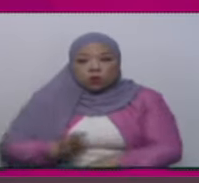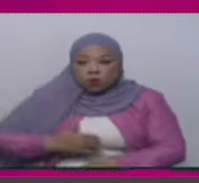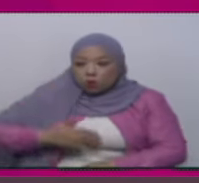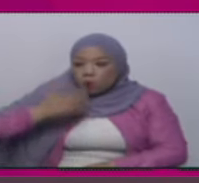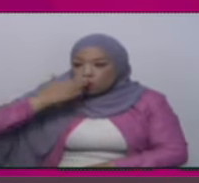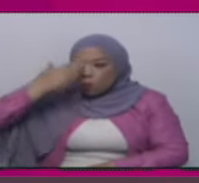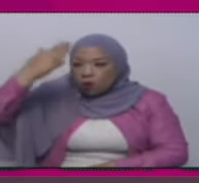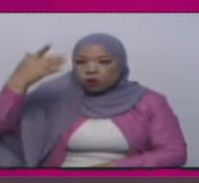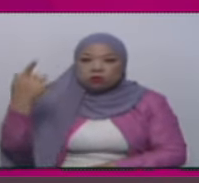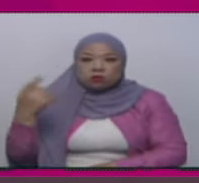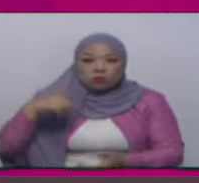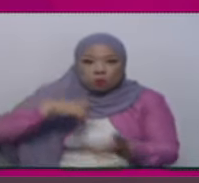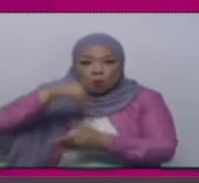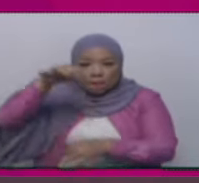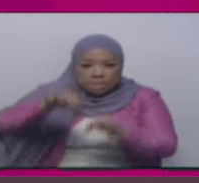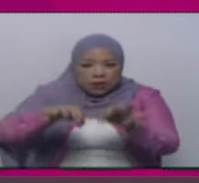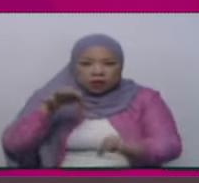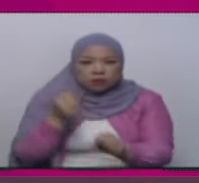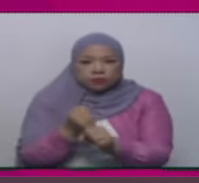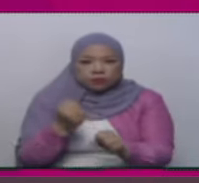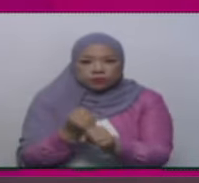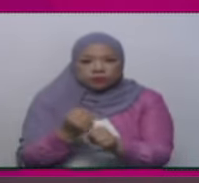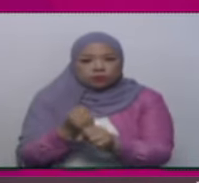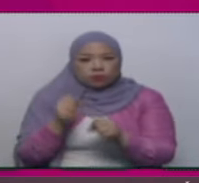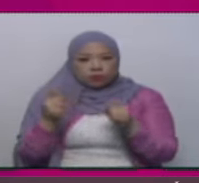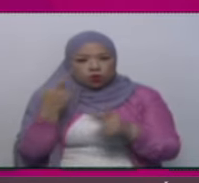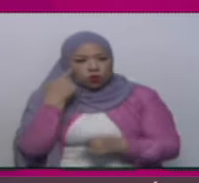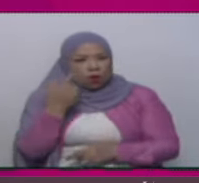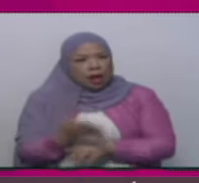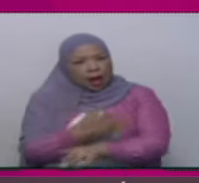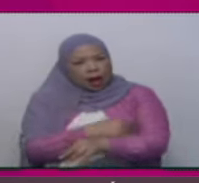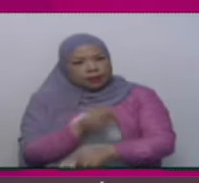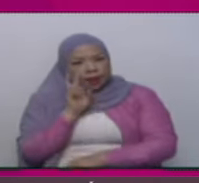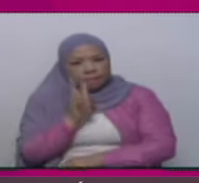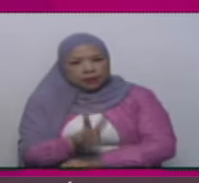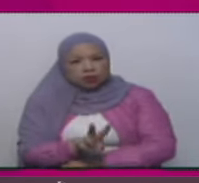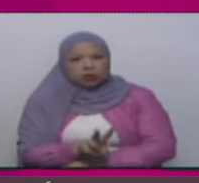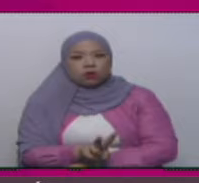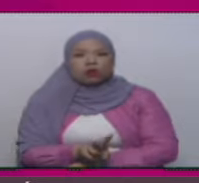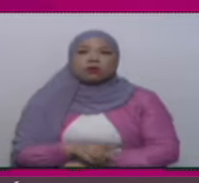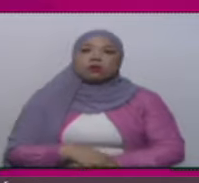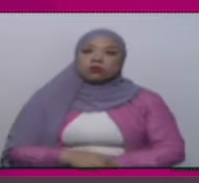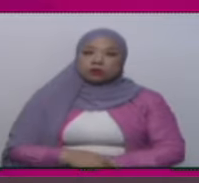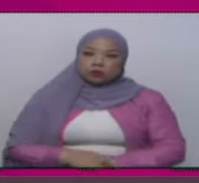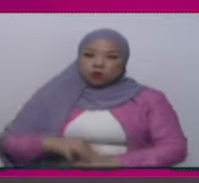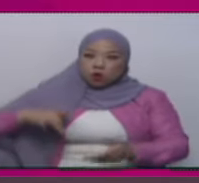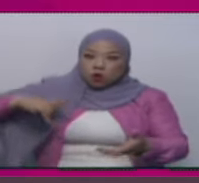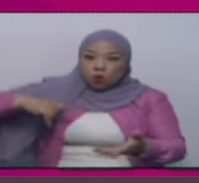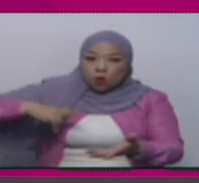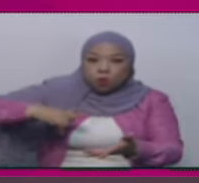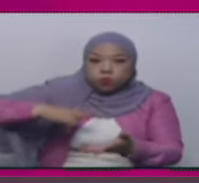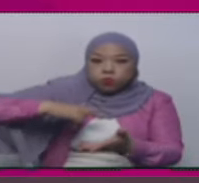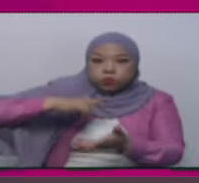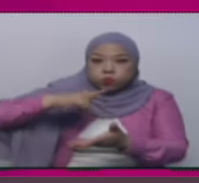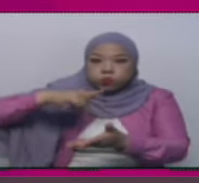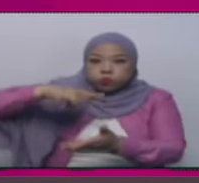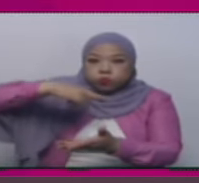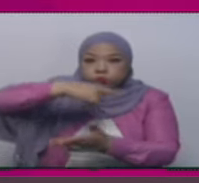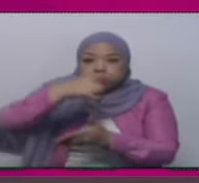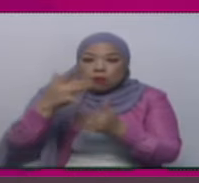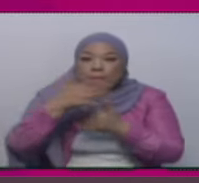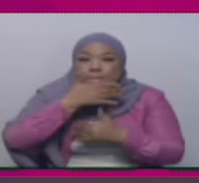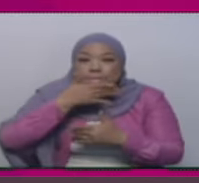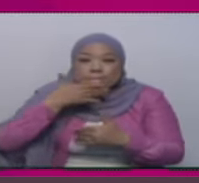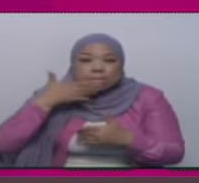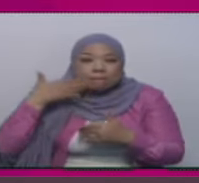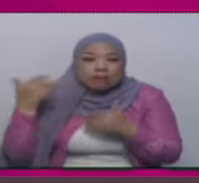Bombas de alta precisión. ¿Habráse visto que los aviones de guerra de mayor tecnología